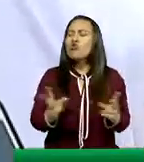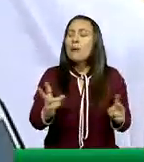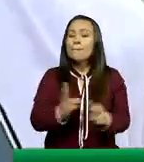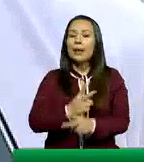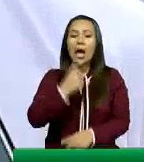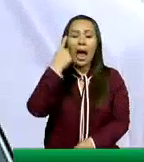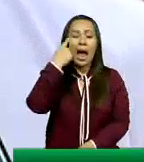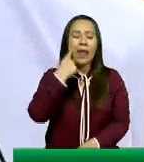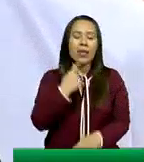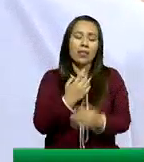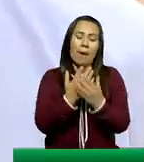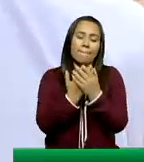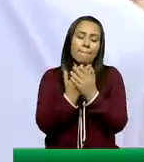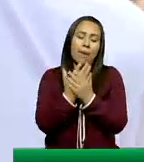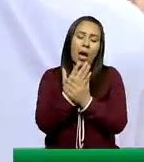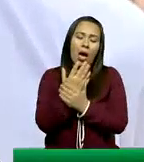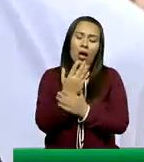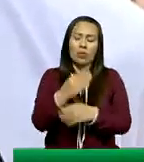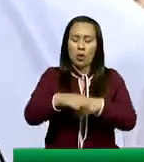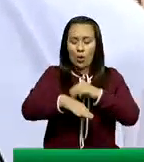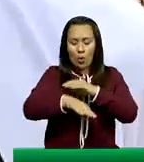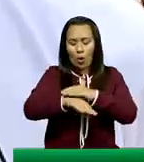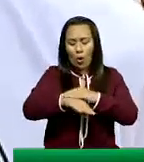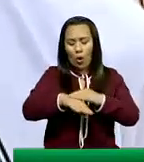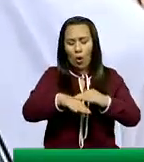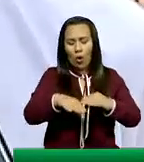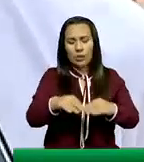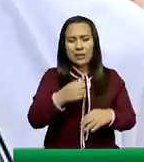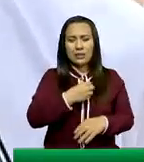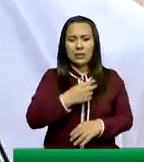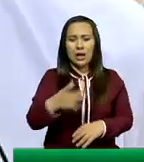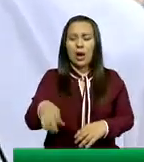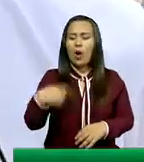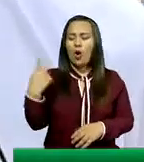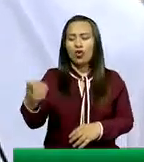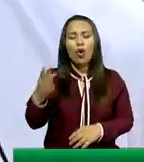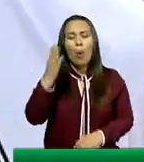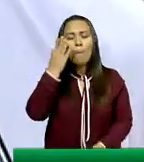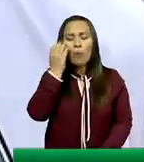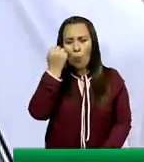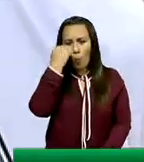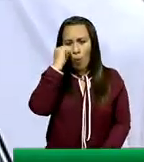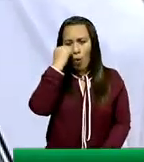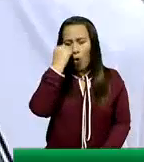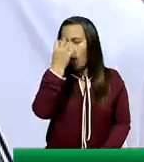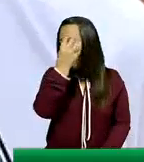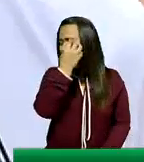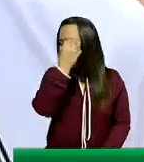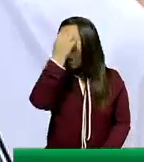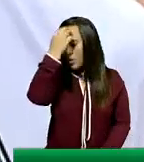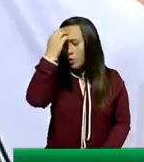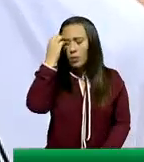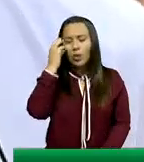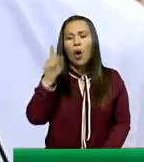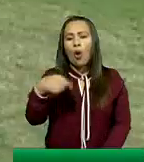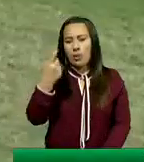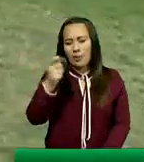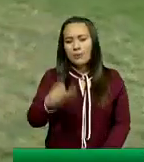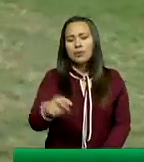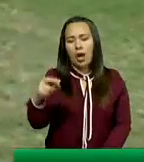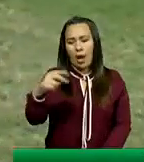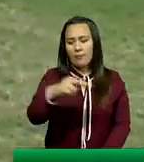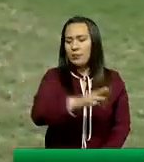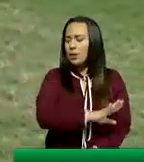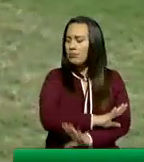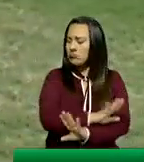mano tenía un corte y el otro piloto tenía solo golpes. Y mi comandante salió caminando. Según información